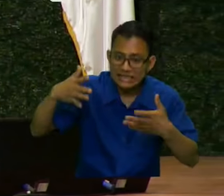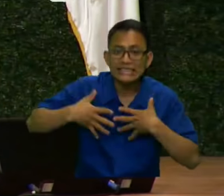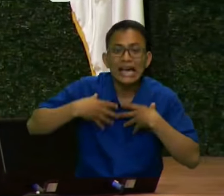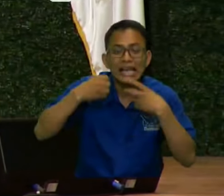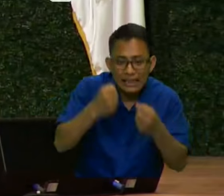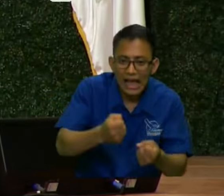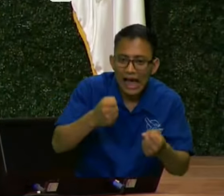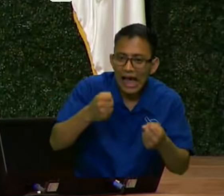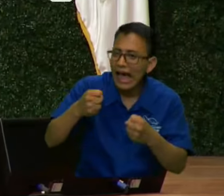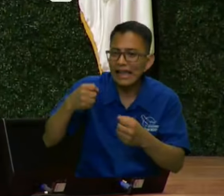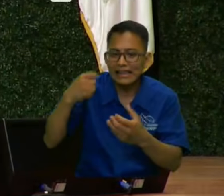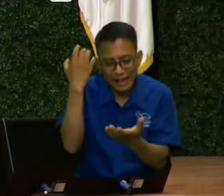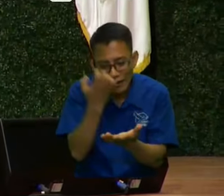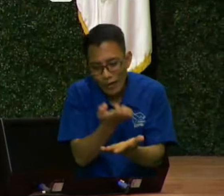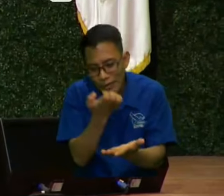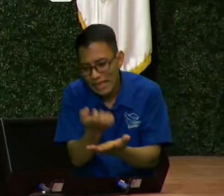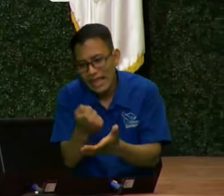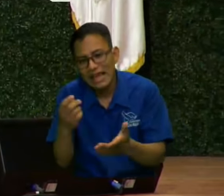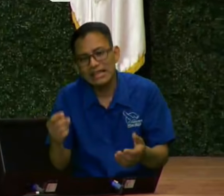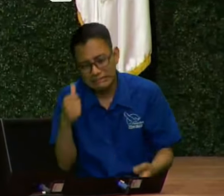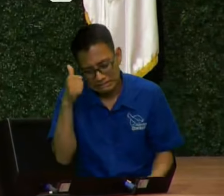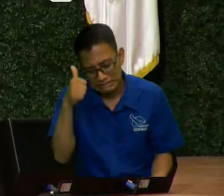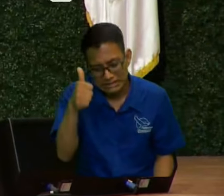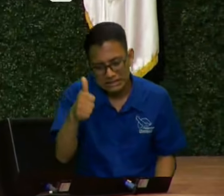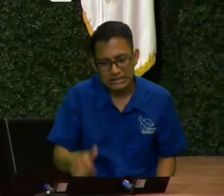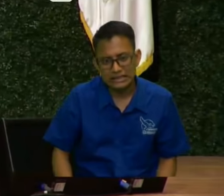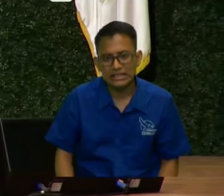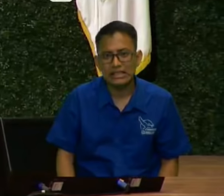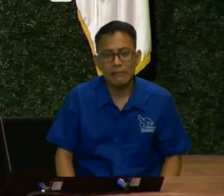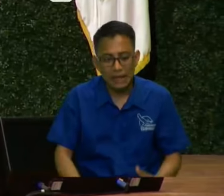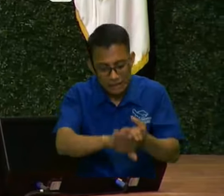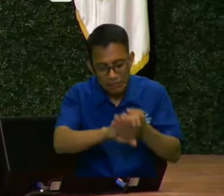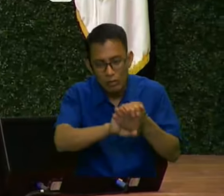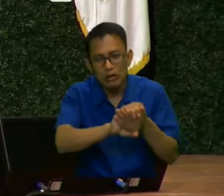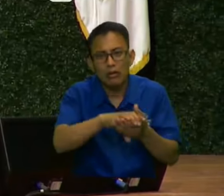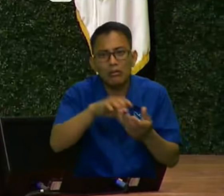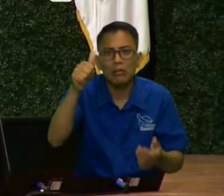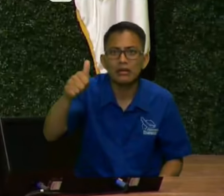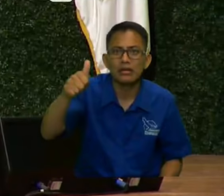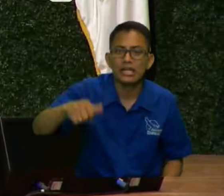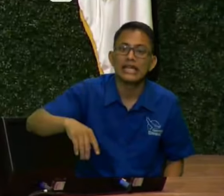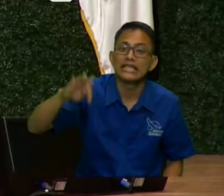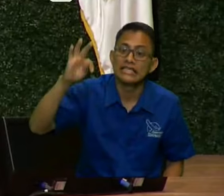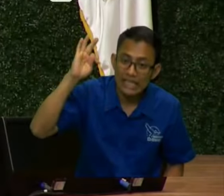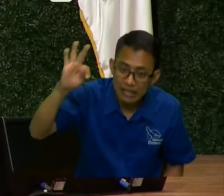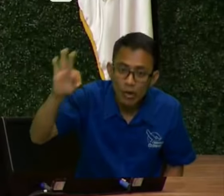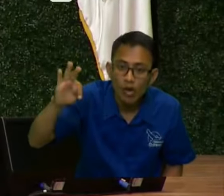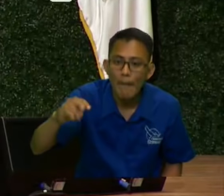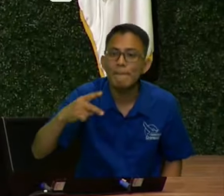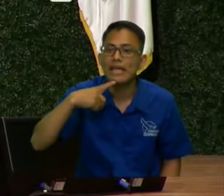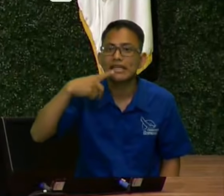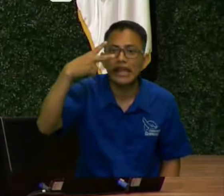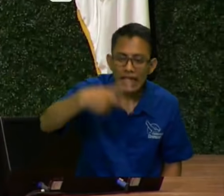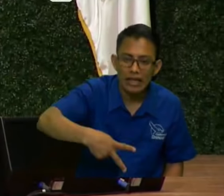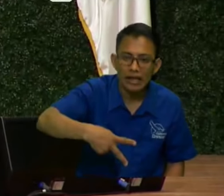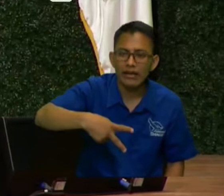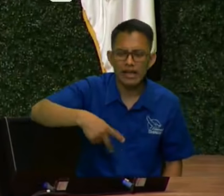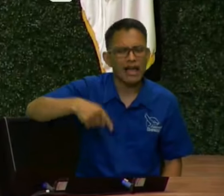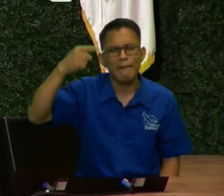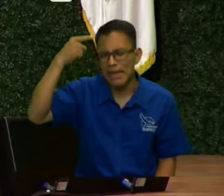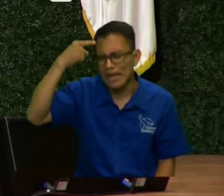no sé, sí, su matrimonio. Usted no tiene que estar repitiendo y repitiendo, porque ese es el testimonio verdadero. Entonces usted está pensando en